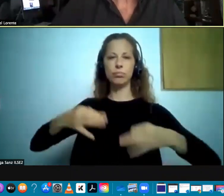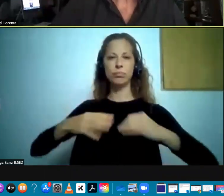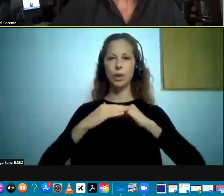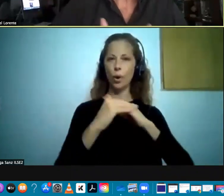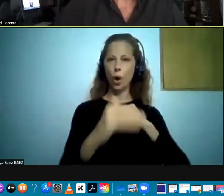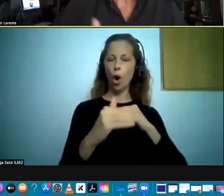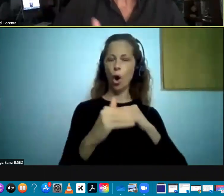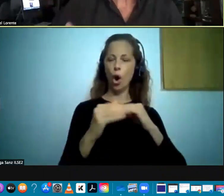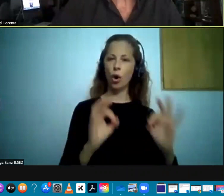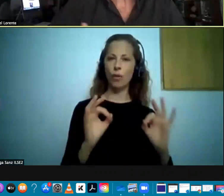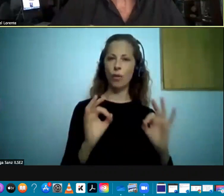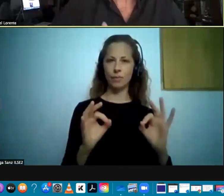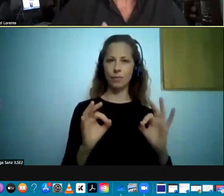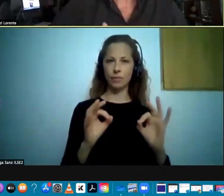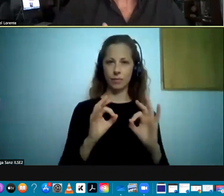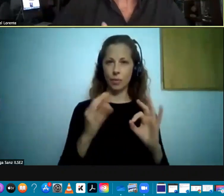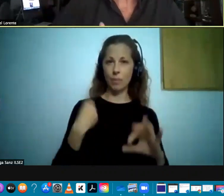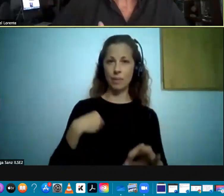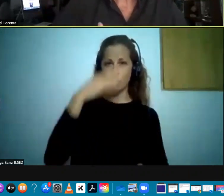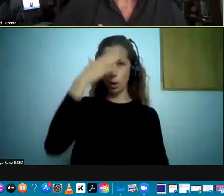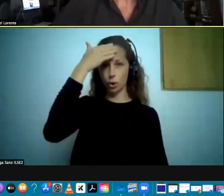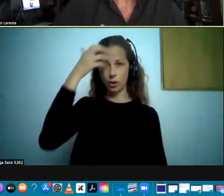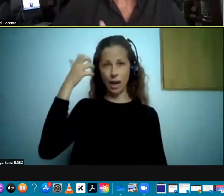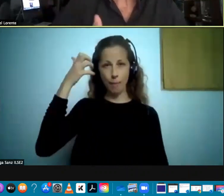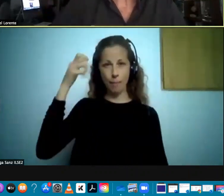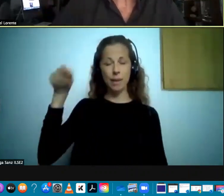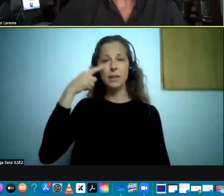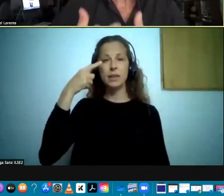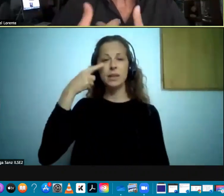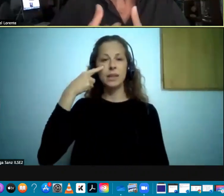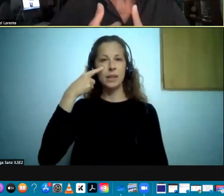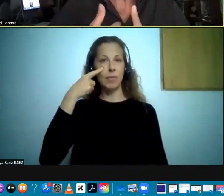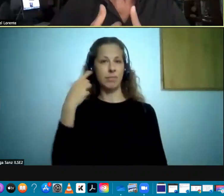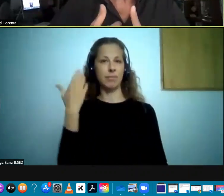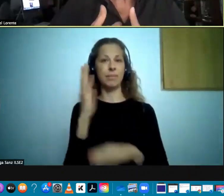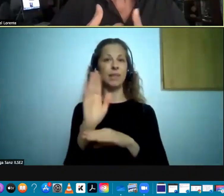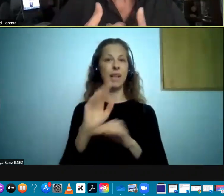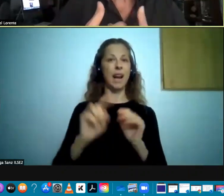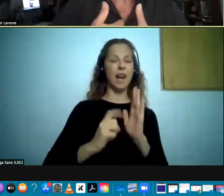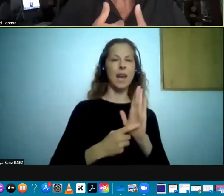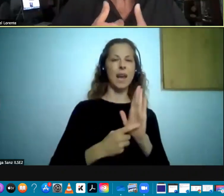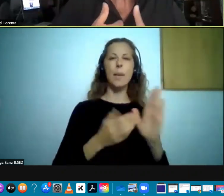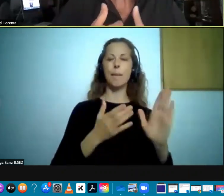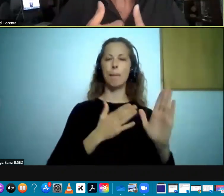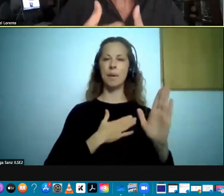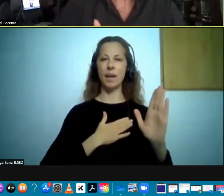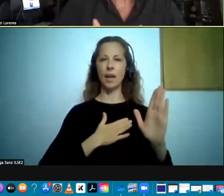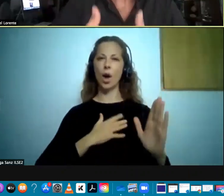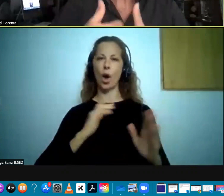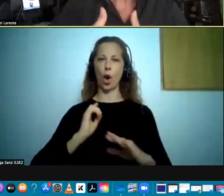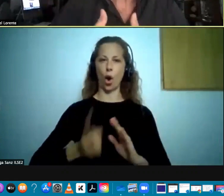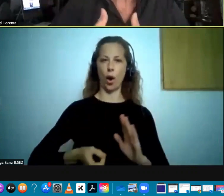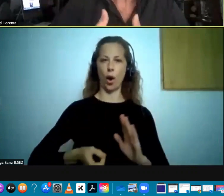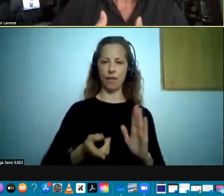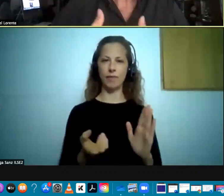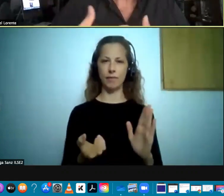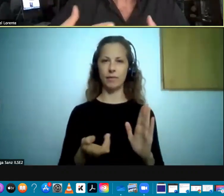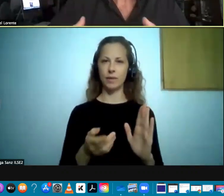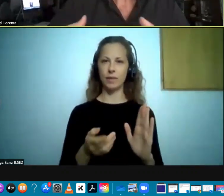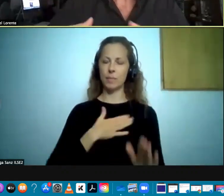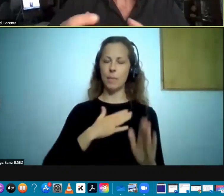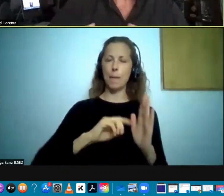Trump a la ley y el orden refleja muy bien que es la ley y mi orden, es decir, mi ley para mantener mi